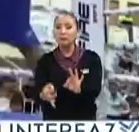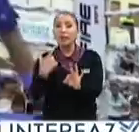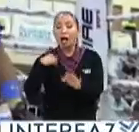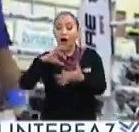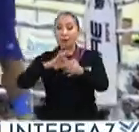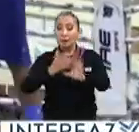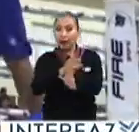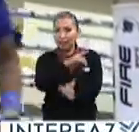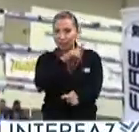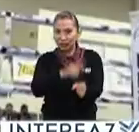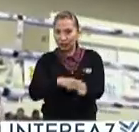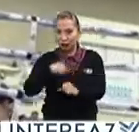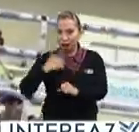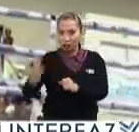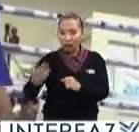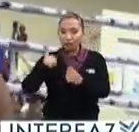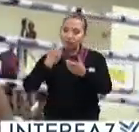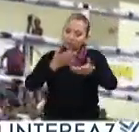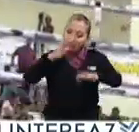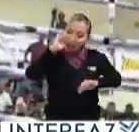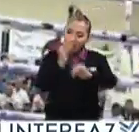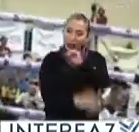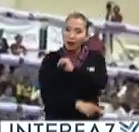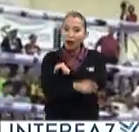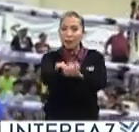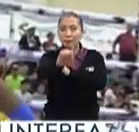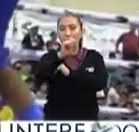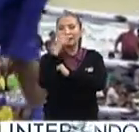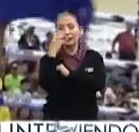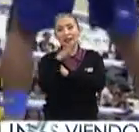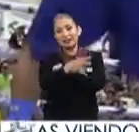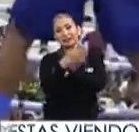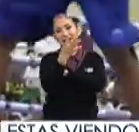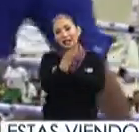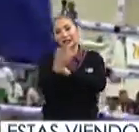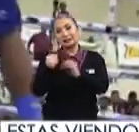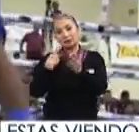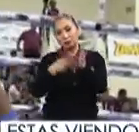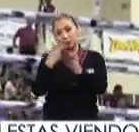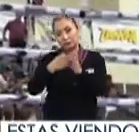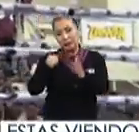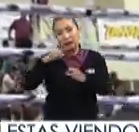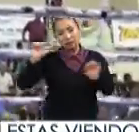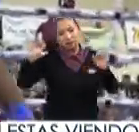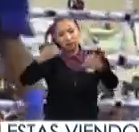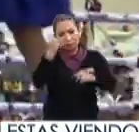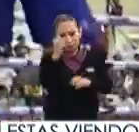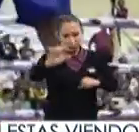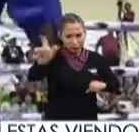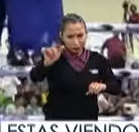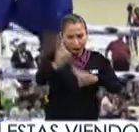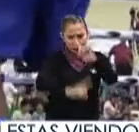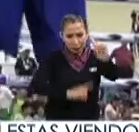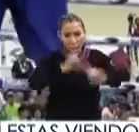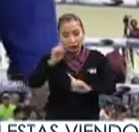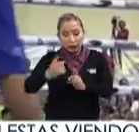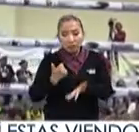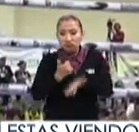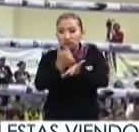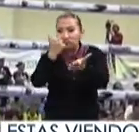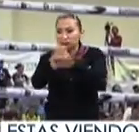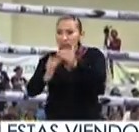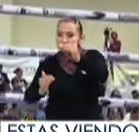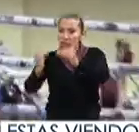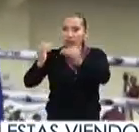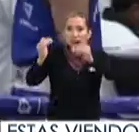La Olimpiada Nacional baja el telón de su 23ª edición. Ha sido el principal semillero de talento deportivo y trampolín de los más